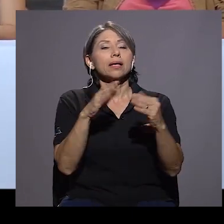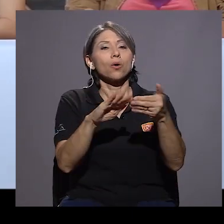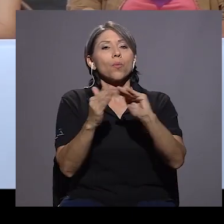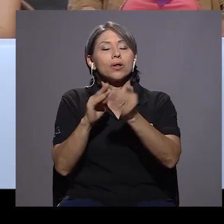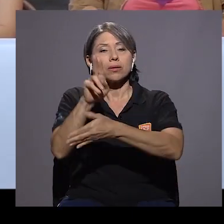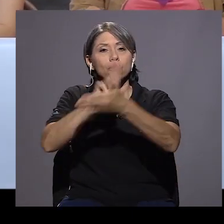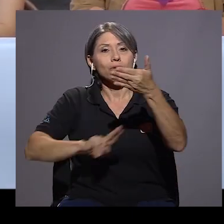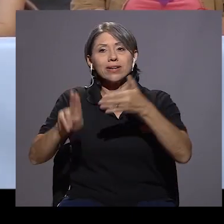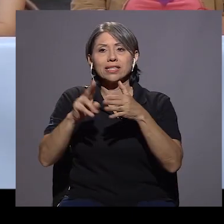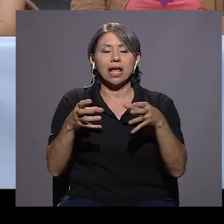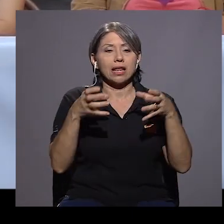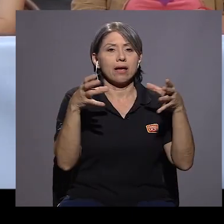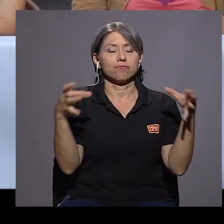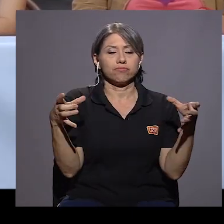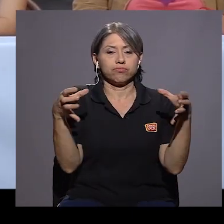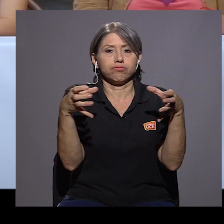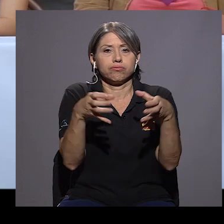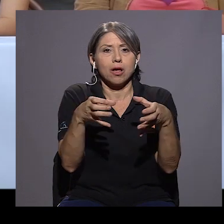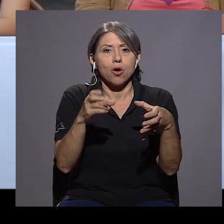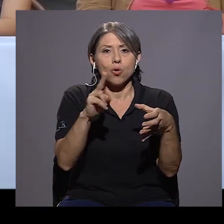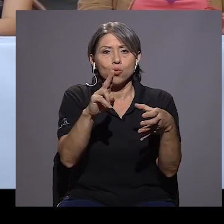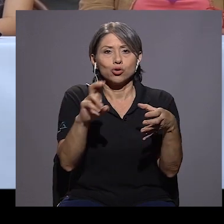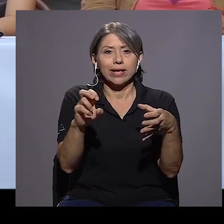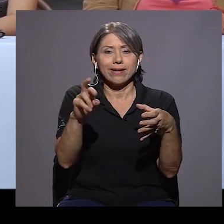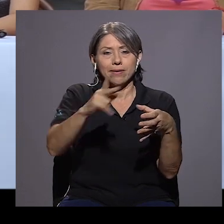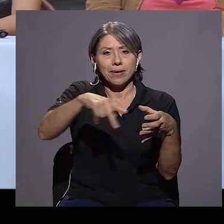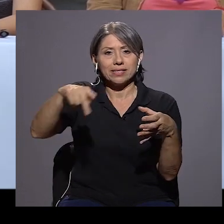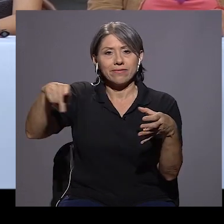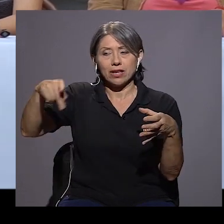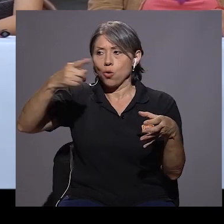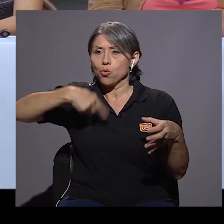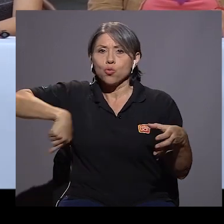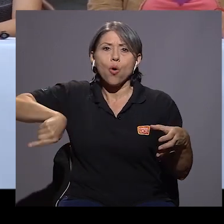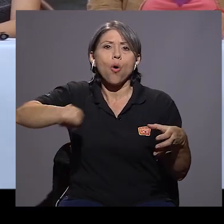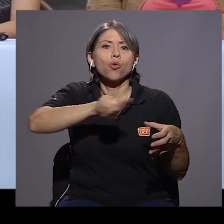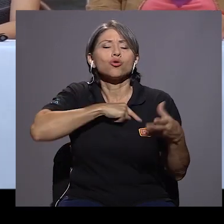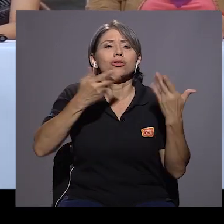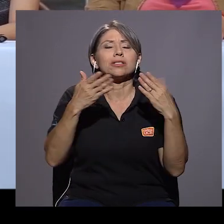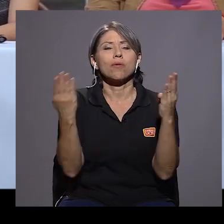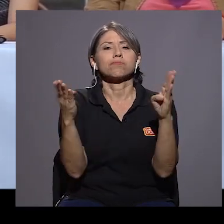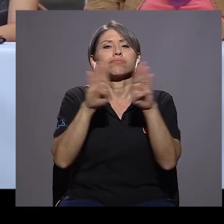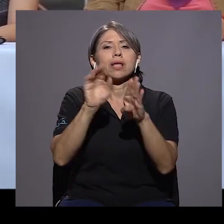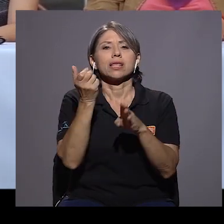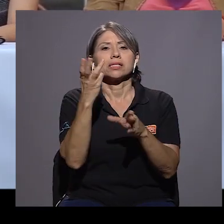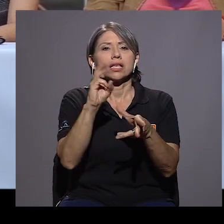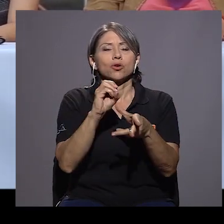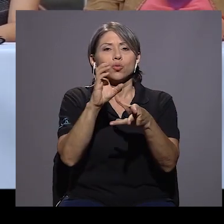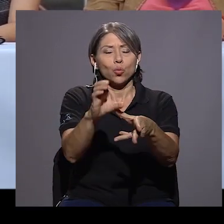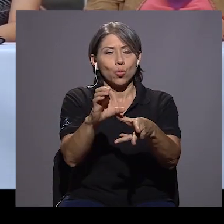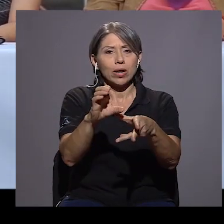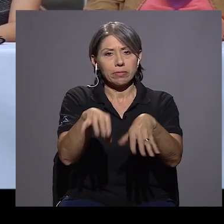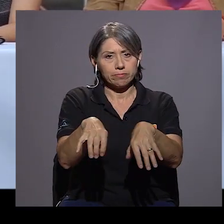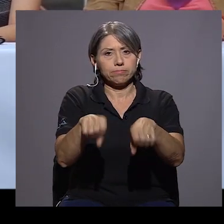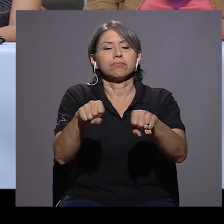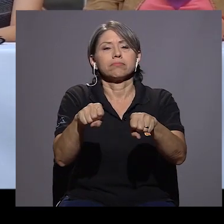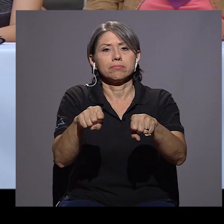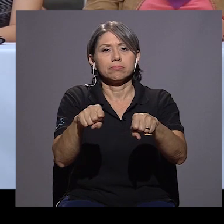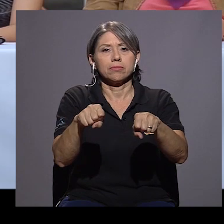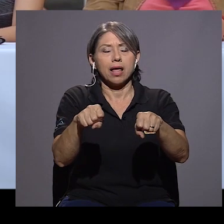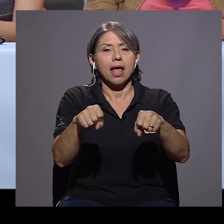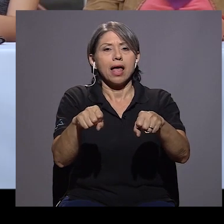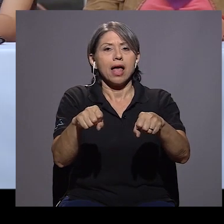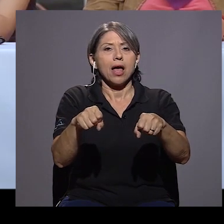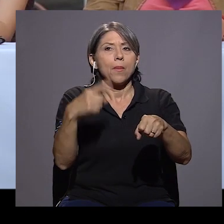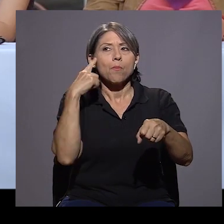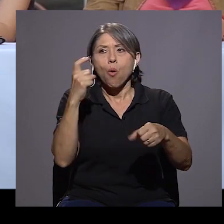Desde la comunidad universitaria articulada en la sede del Pacífico, nosotras y nosotros tomamos la sede el día 16 de octubre